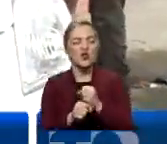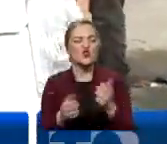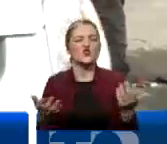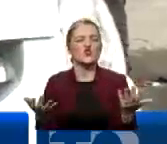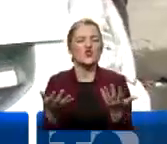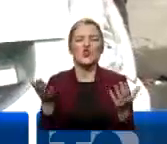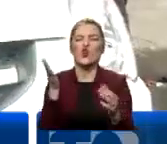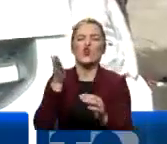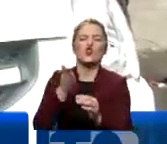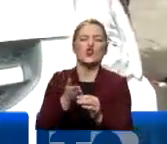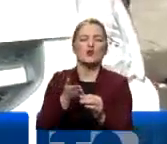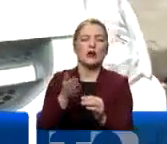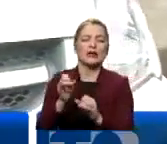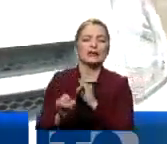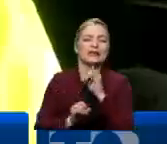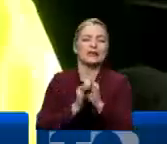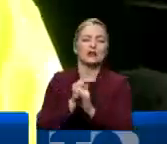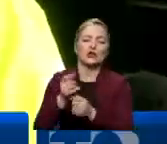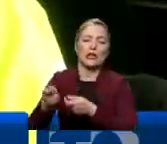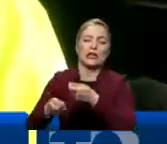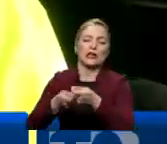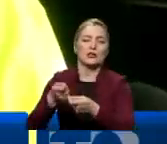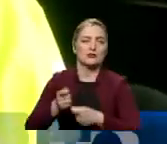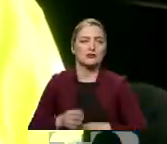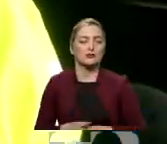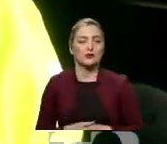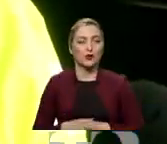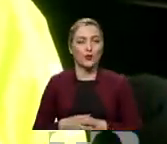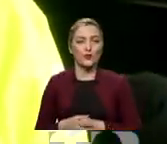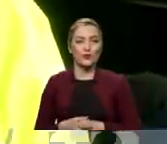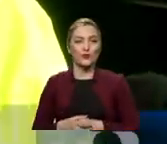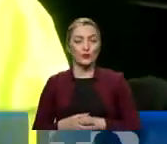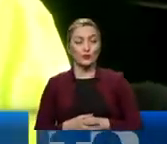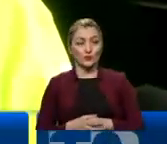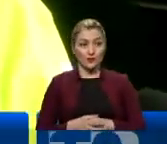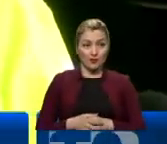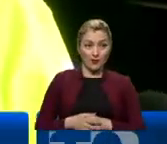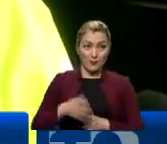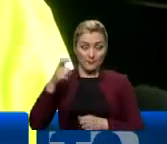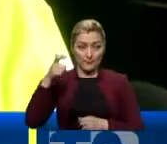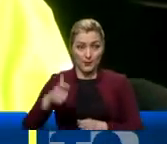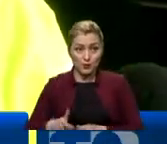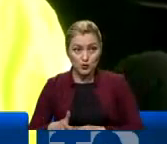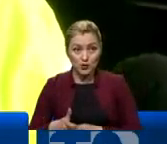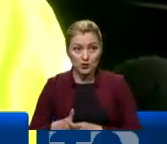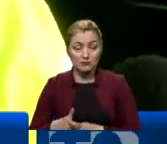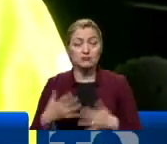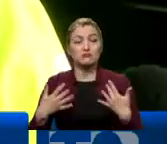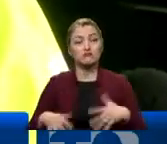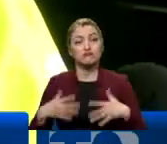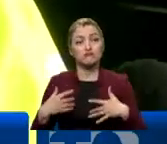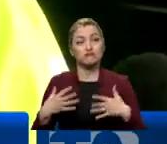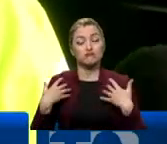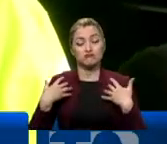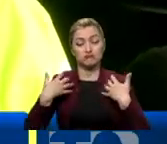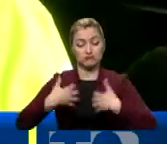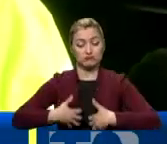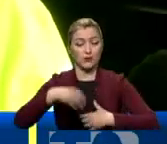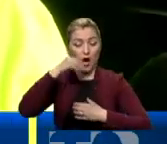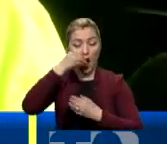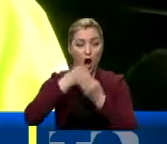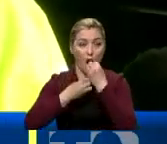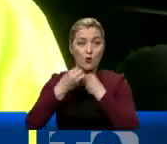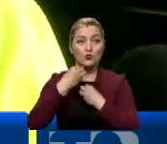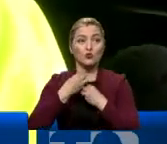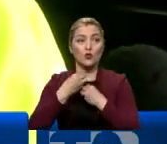tenía como destino mercados internacionales. Por medio de mulas o también por medio de transportes o maletas que